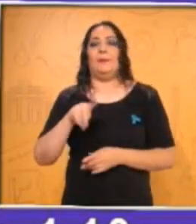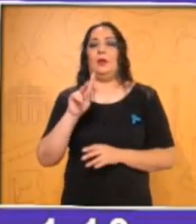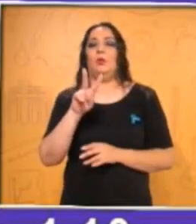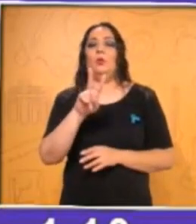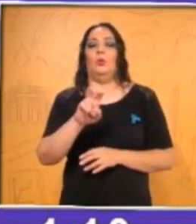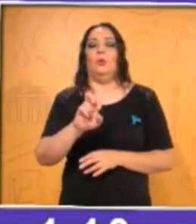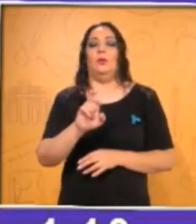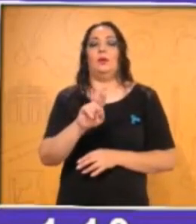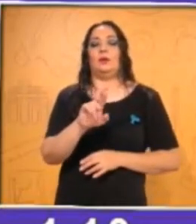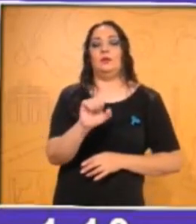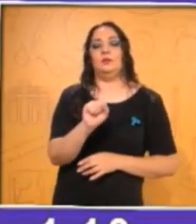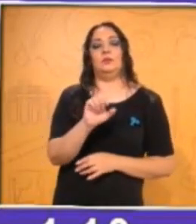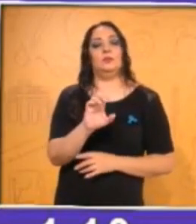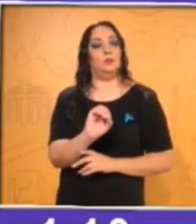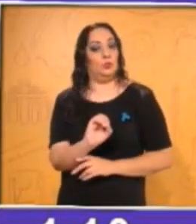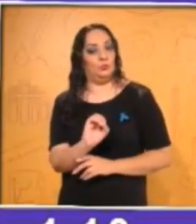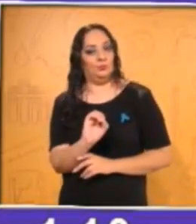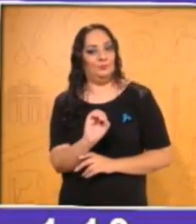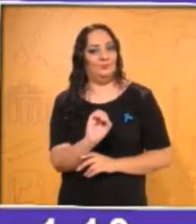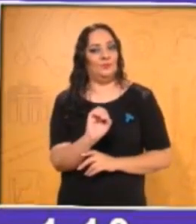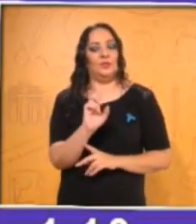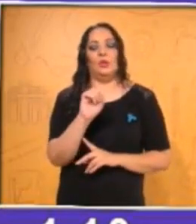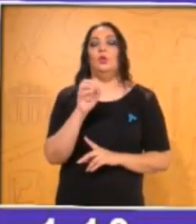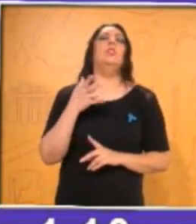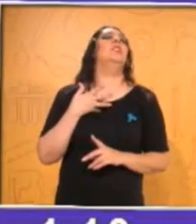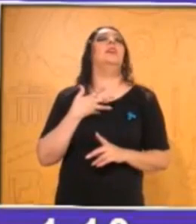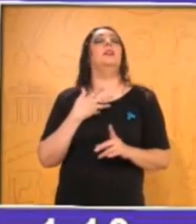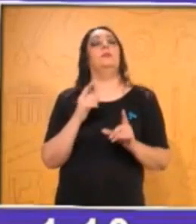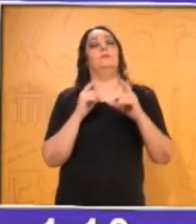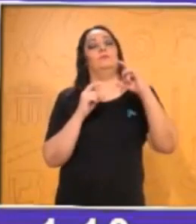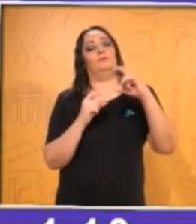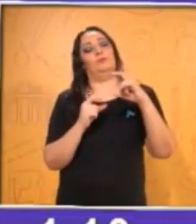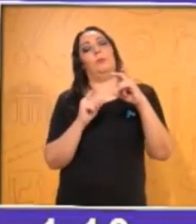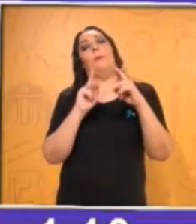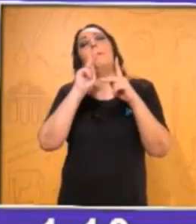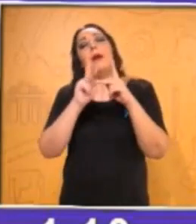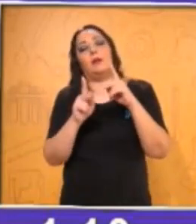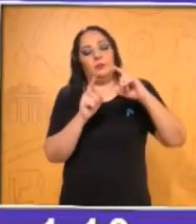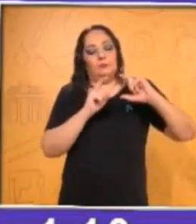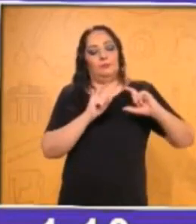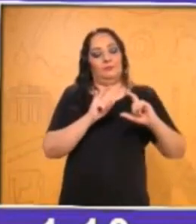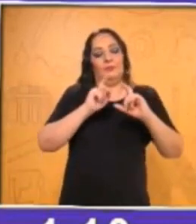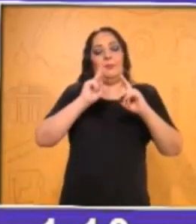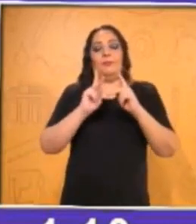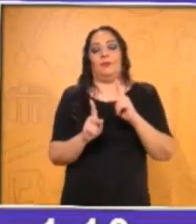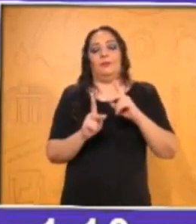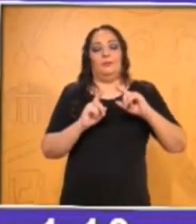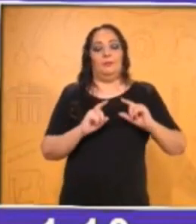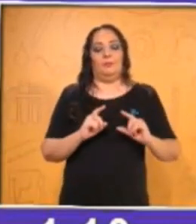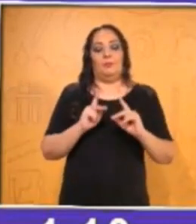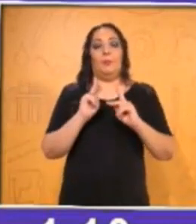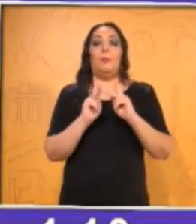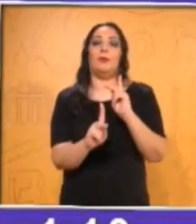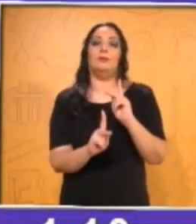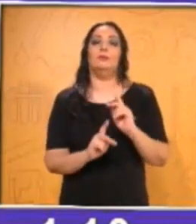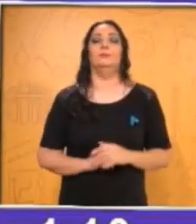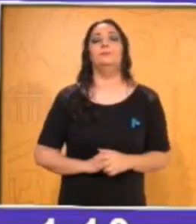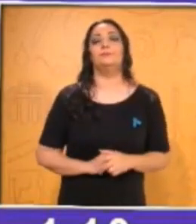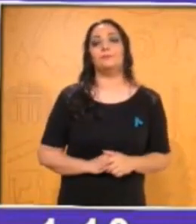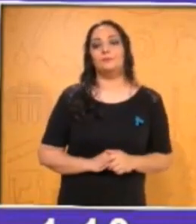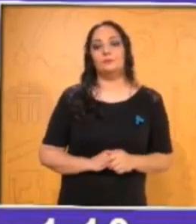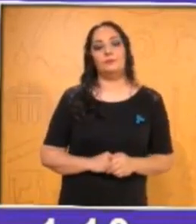verso, está escrito con ritmo, por así decirlo. Luego, más adelantito vamos a ver eso. 3.